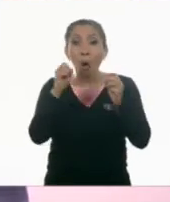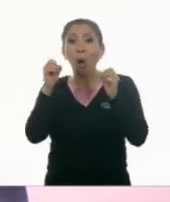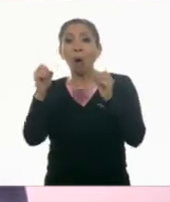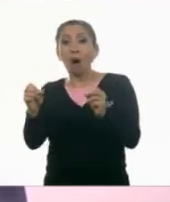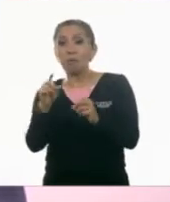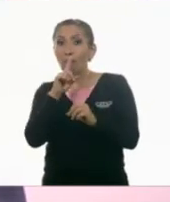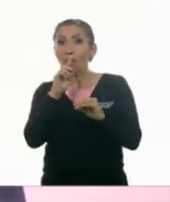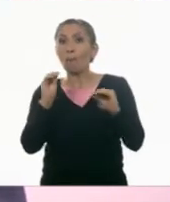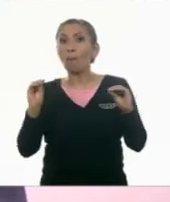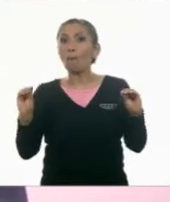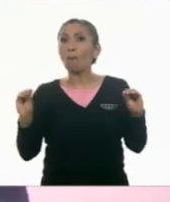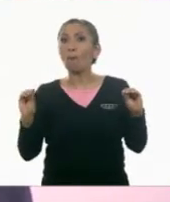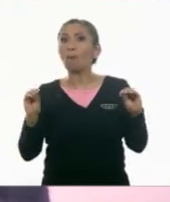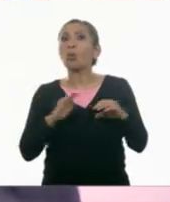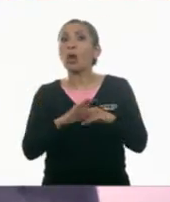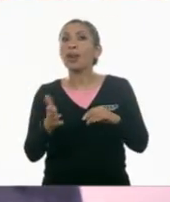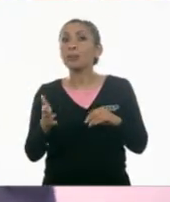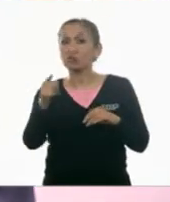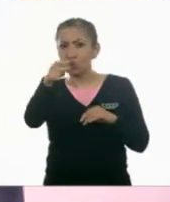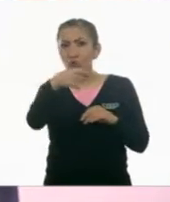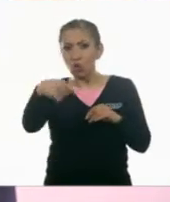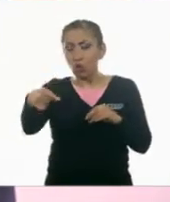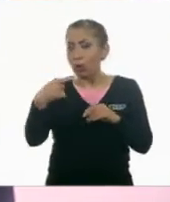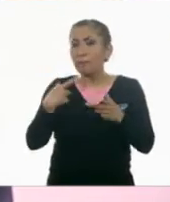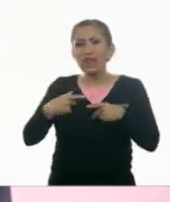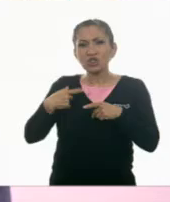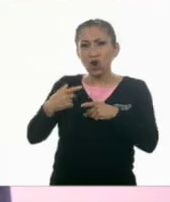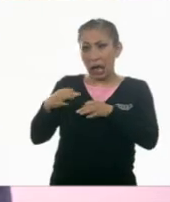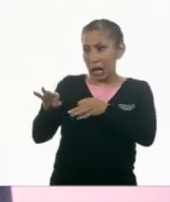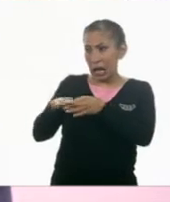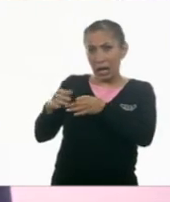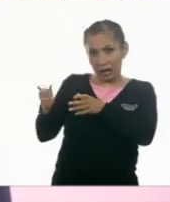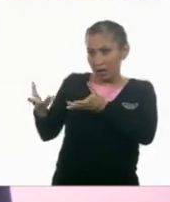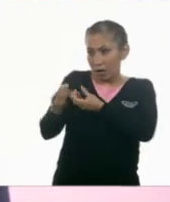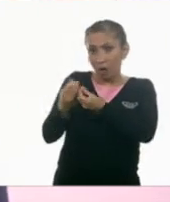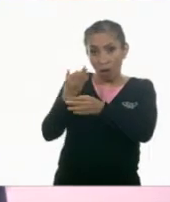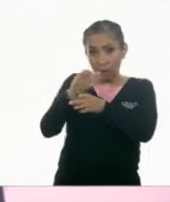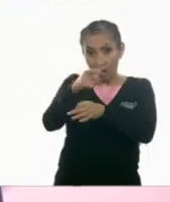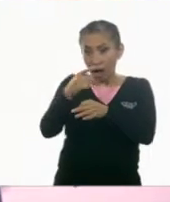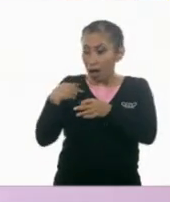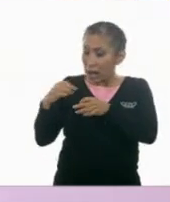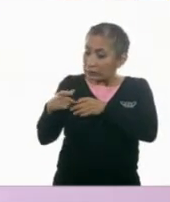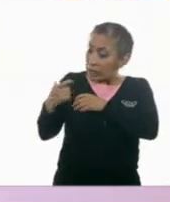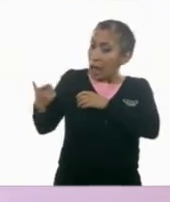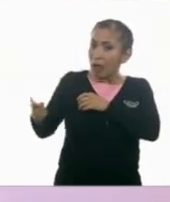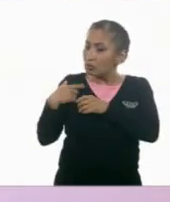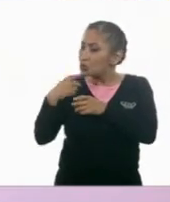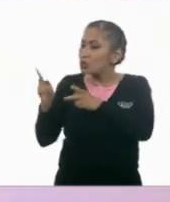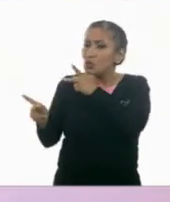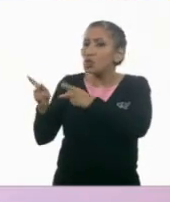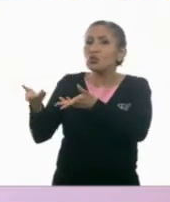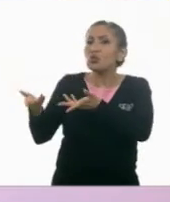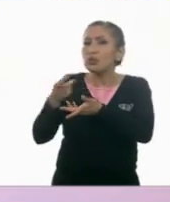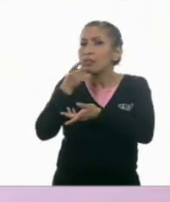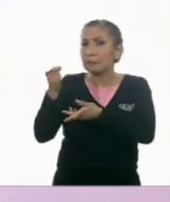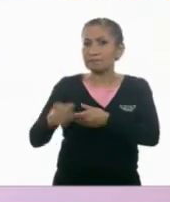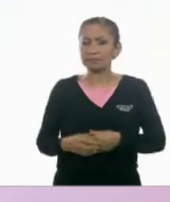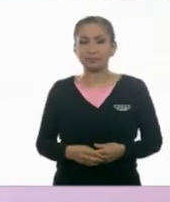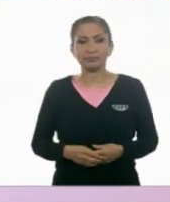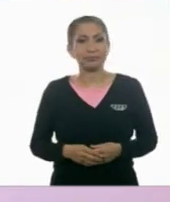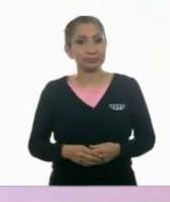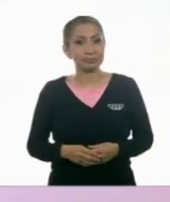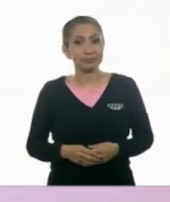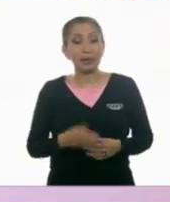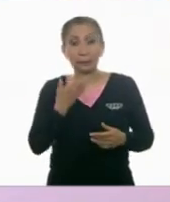en silencio? Coméntenlo con la persona que los acompaña en este momento. ¿Muy bien? Bueno,